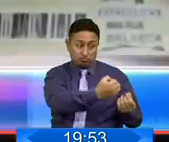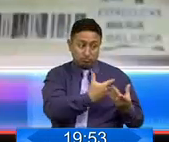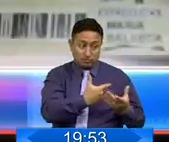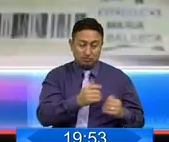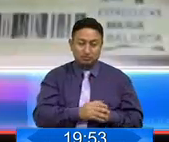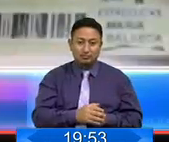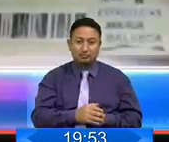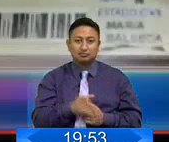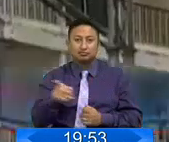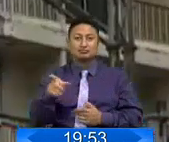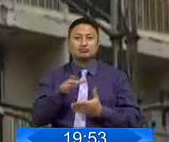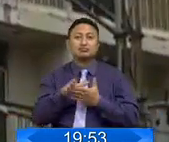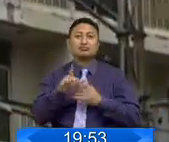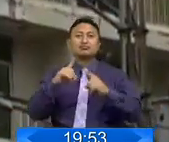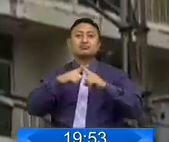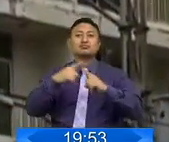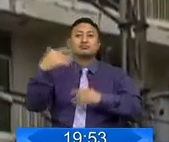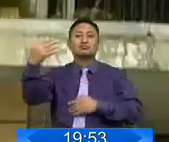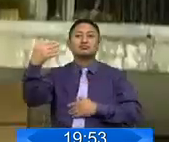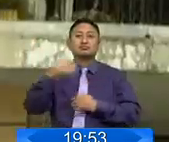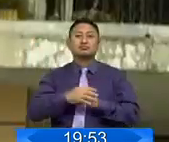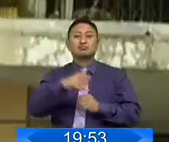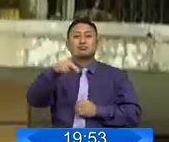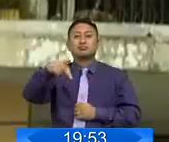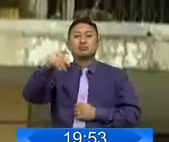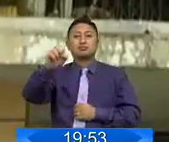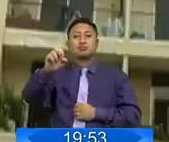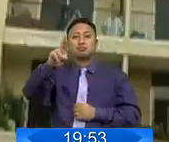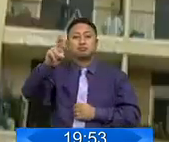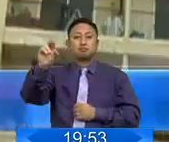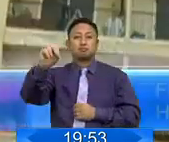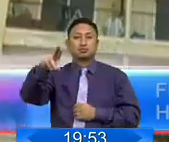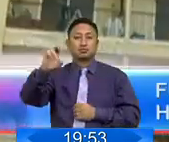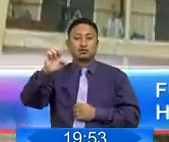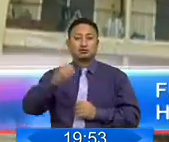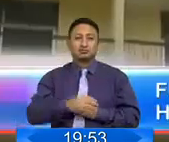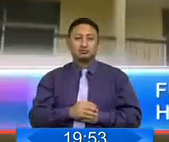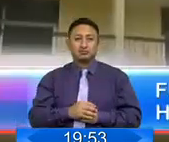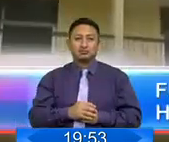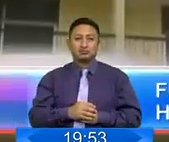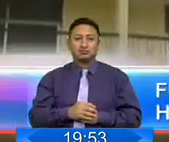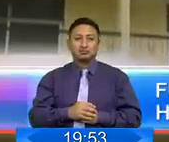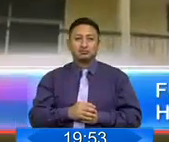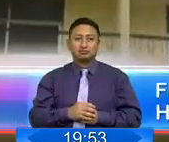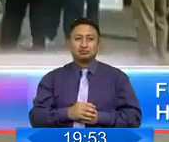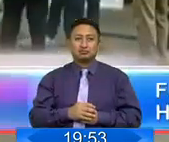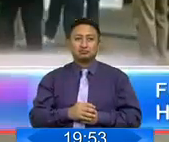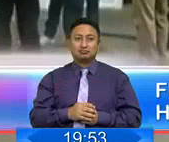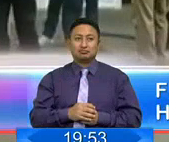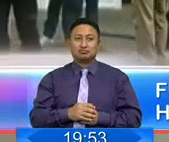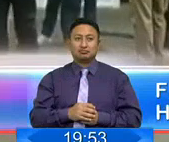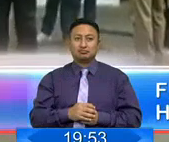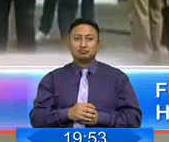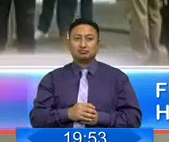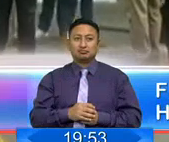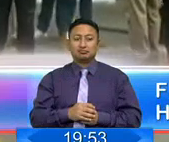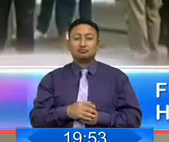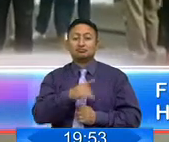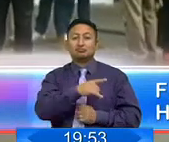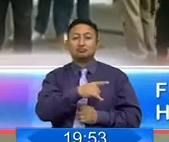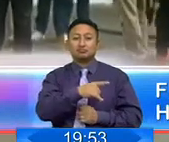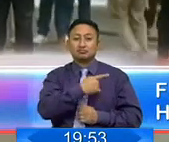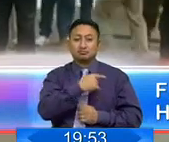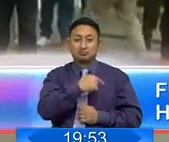Del exalcalde Perrone. Jorge Perrone, el alcalde Eduardo Moncayo. Él construyó